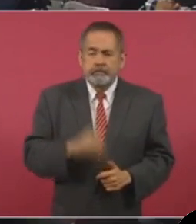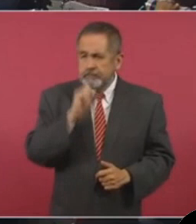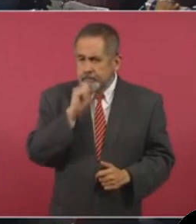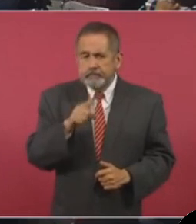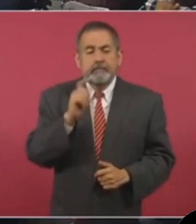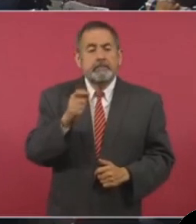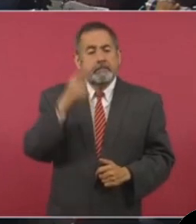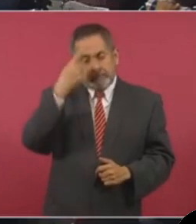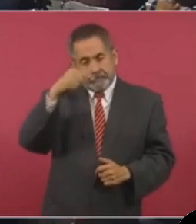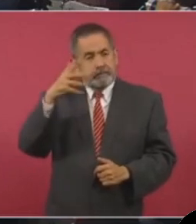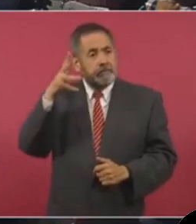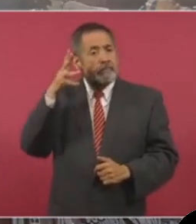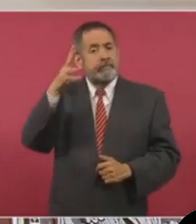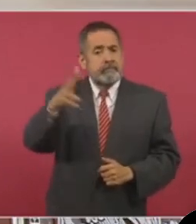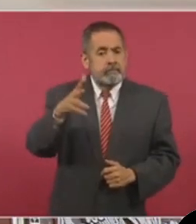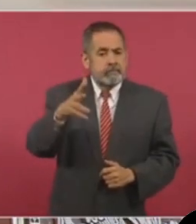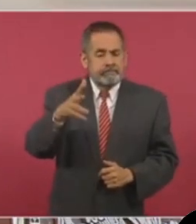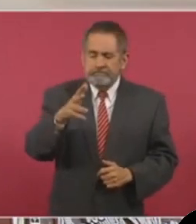en el futuro